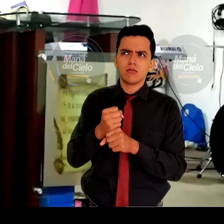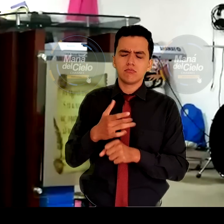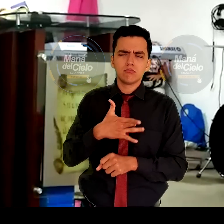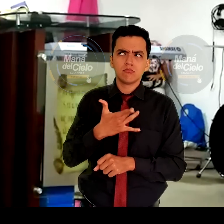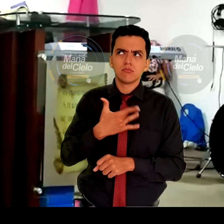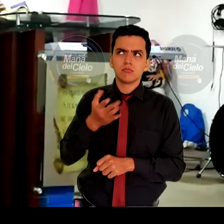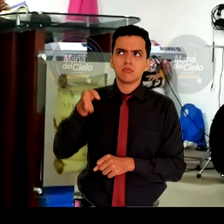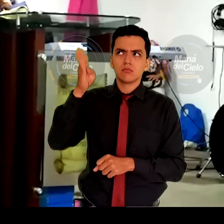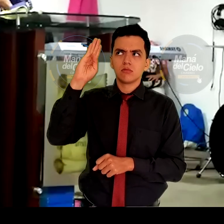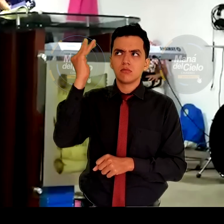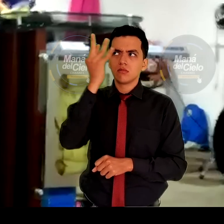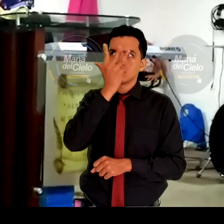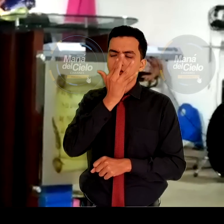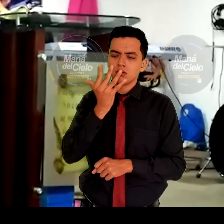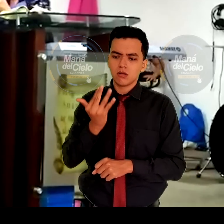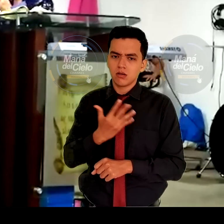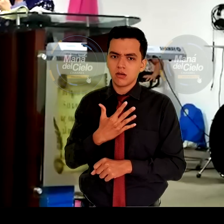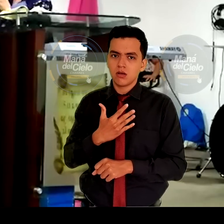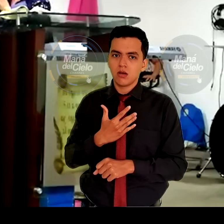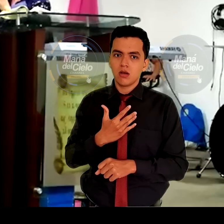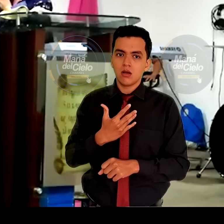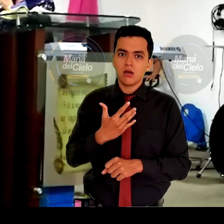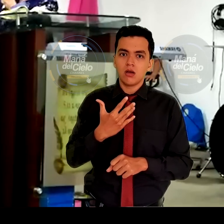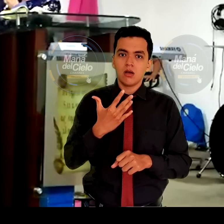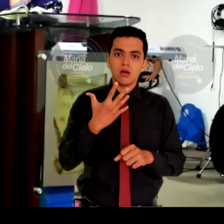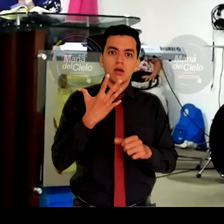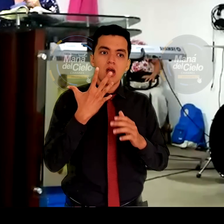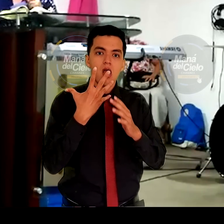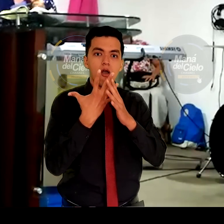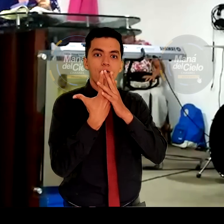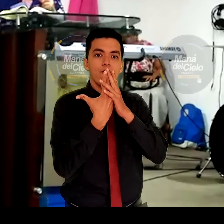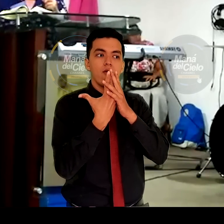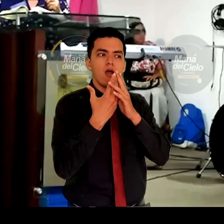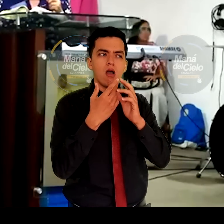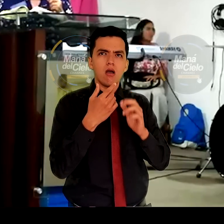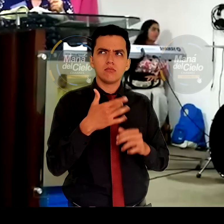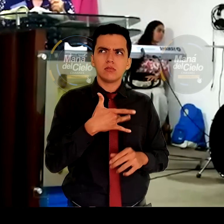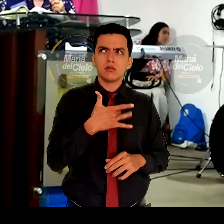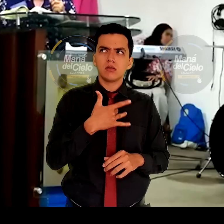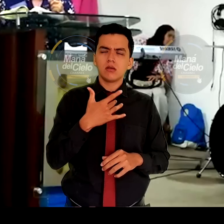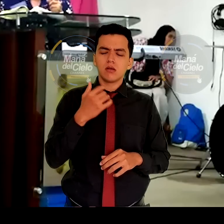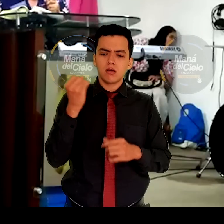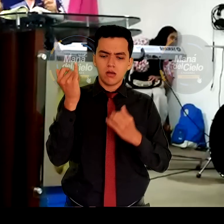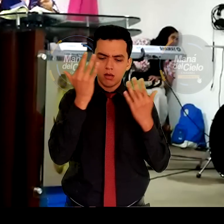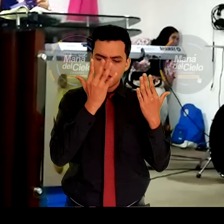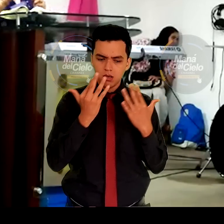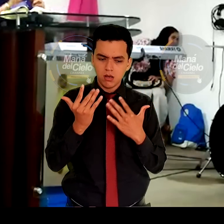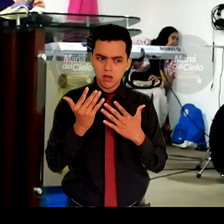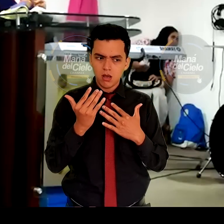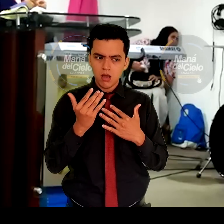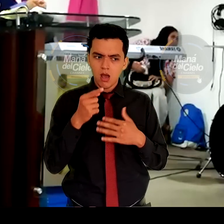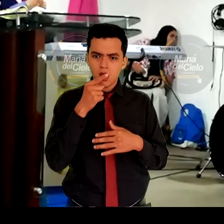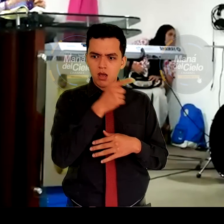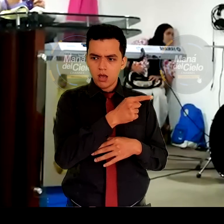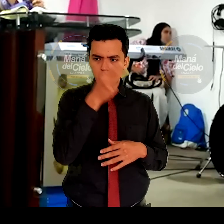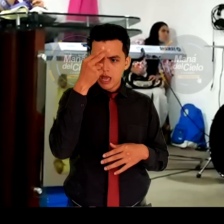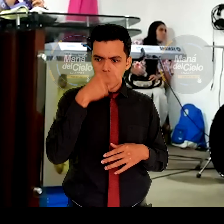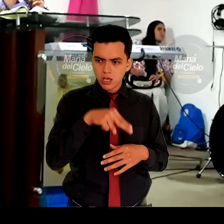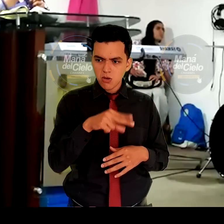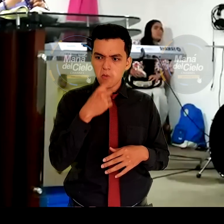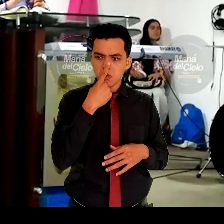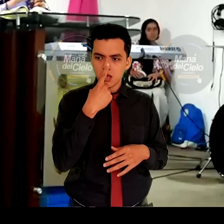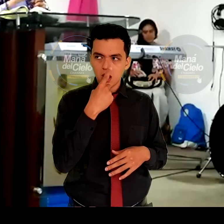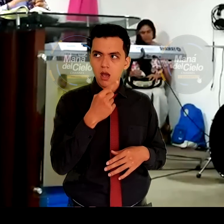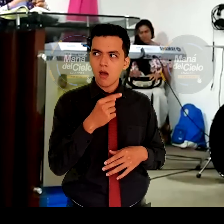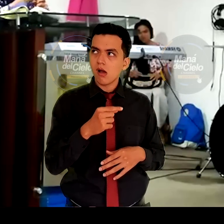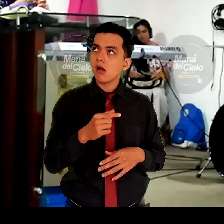Cuando ella entró y abrió el cuarto, preciso, el muchacho tenía ahí el computador grande, una página